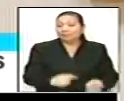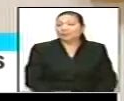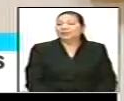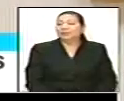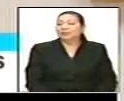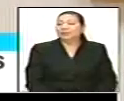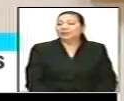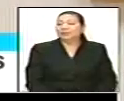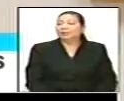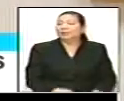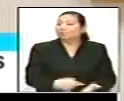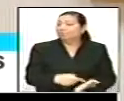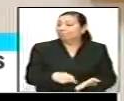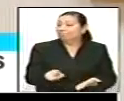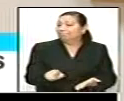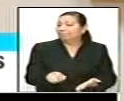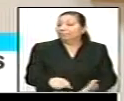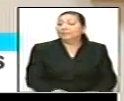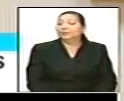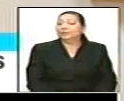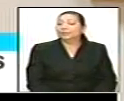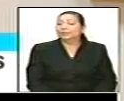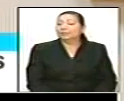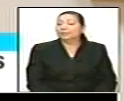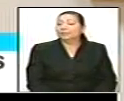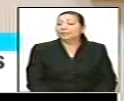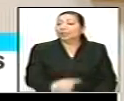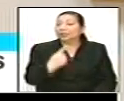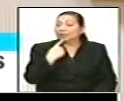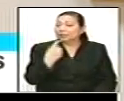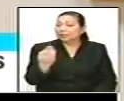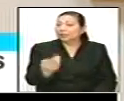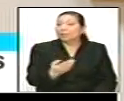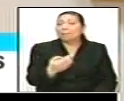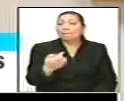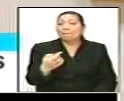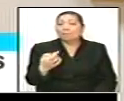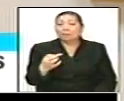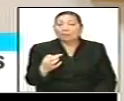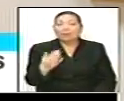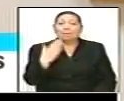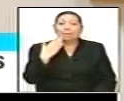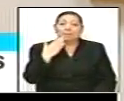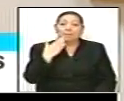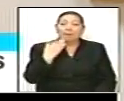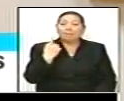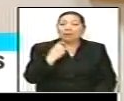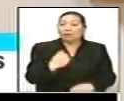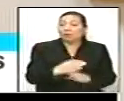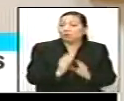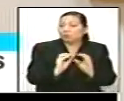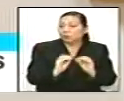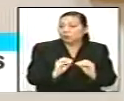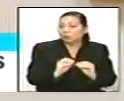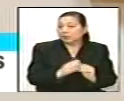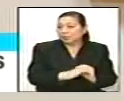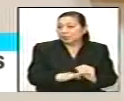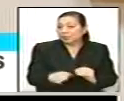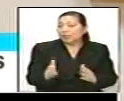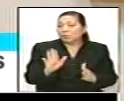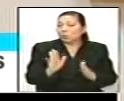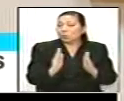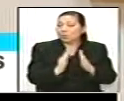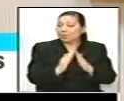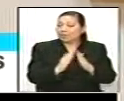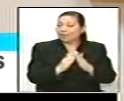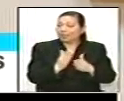hemos logrado sacar, hacíamos un llamado a los padres y las madres para que formen a sus niños y a las niñas desde el hogar,